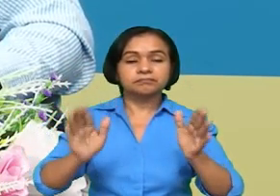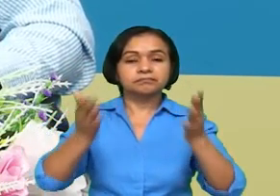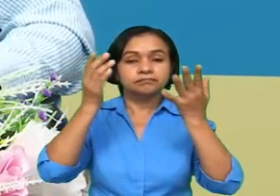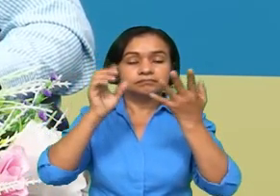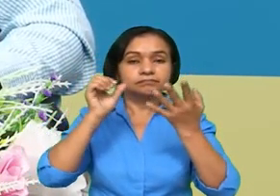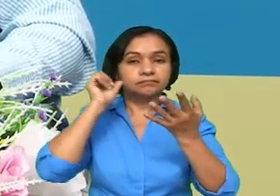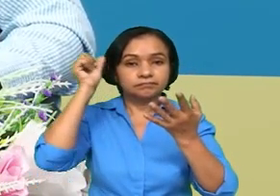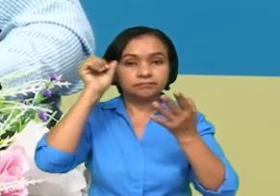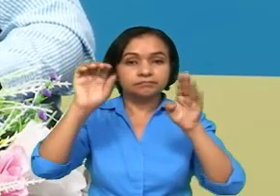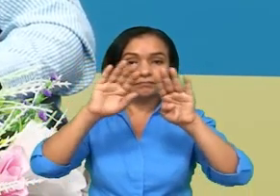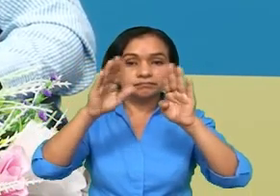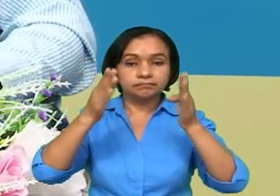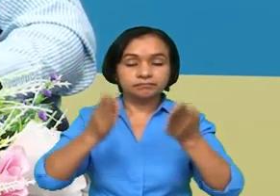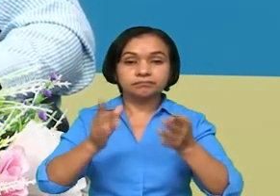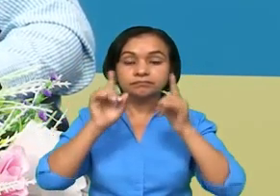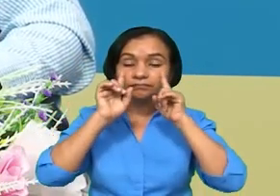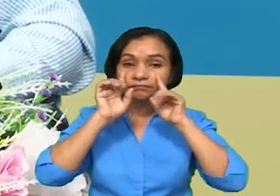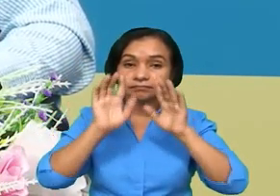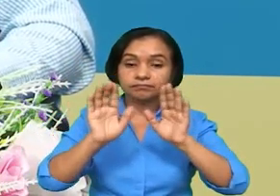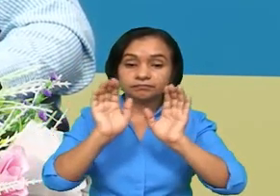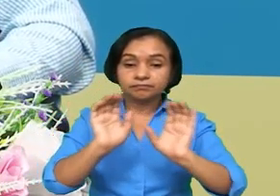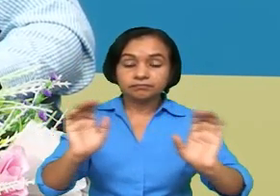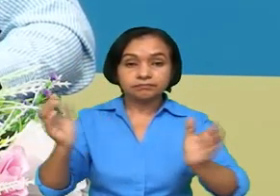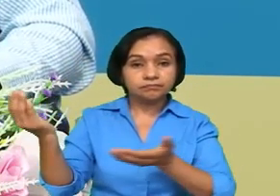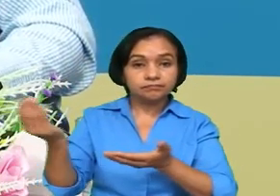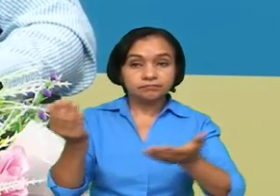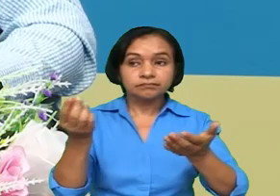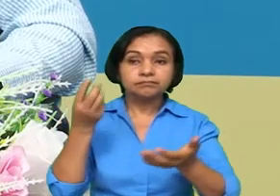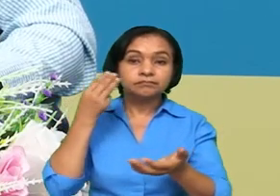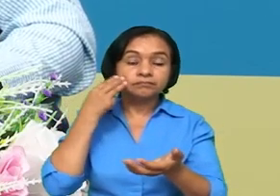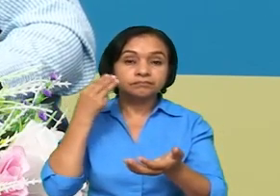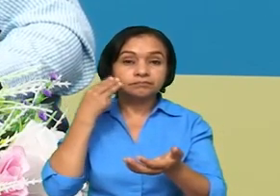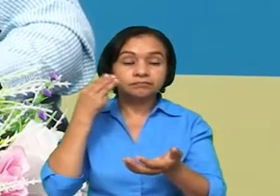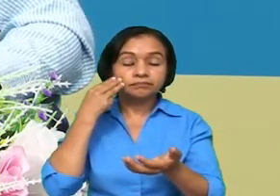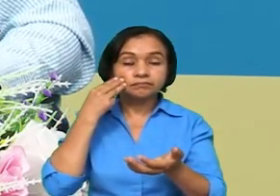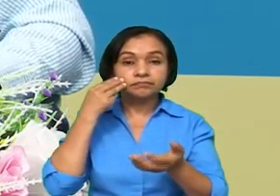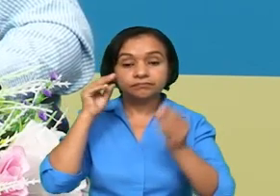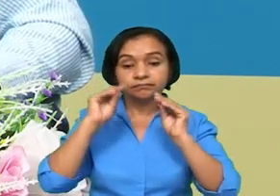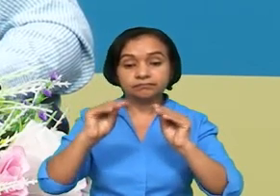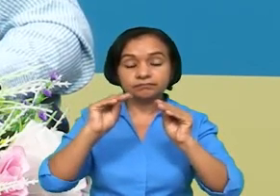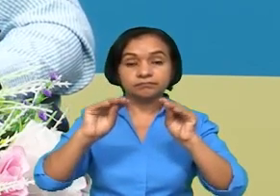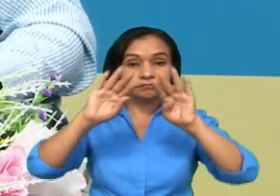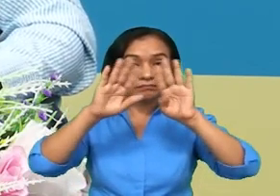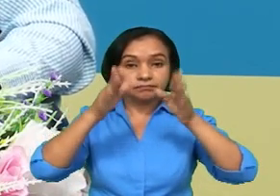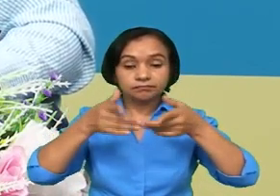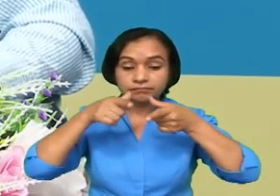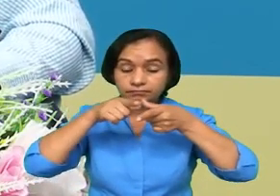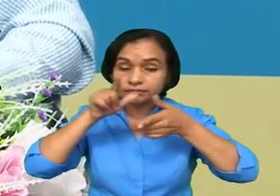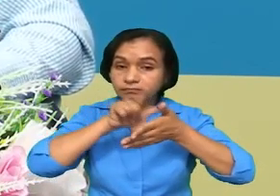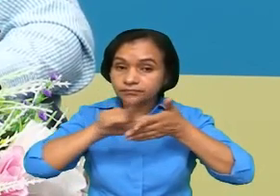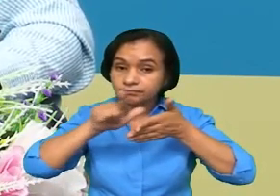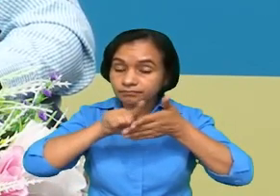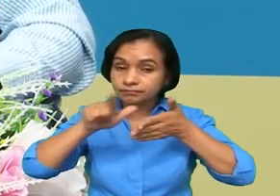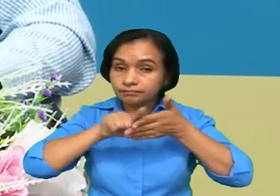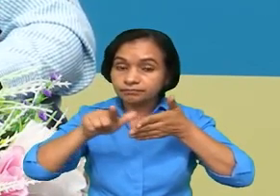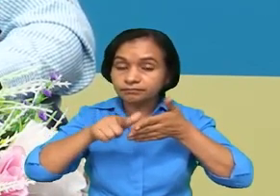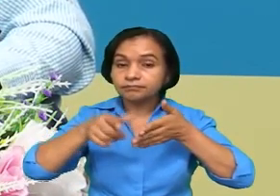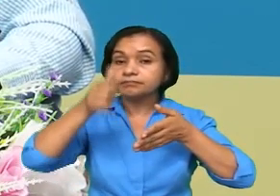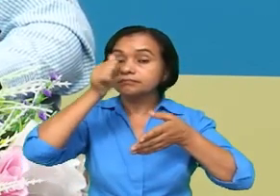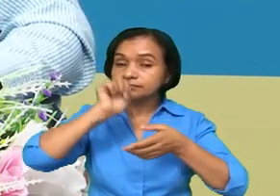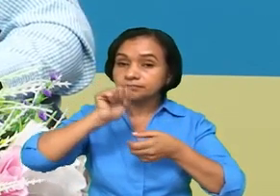es. En la niñez hay que tener mucho cuidado, madres de familia, con enseñarle a las niñas a limpiarse bien, a tomar